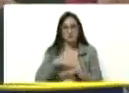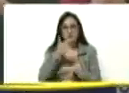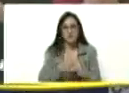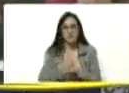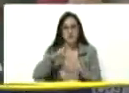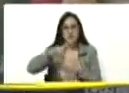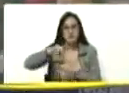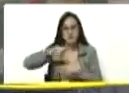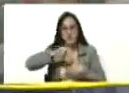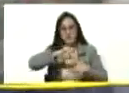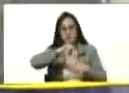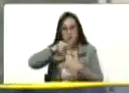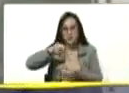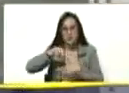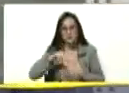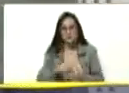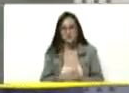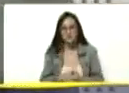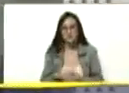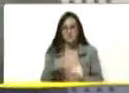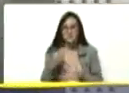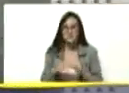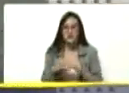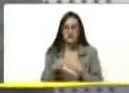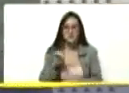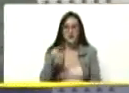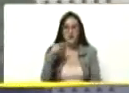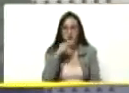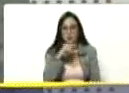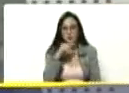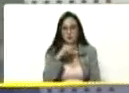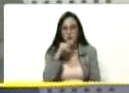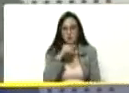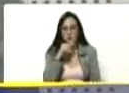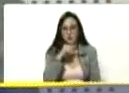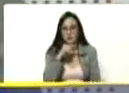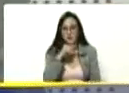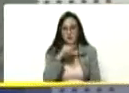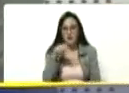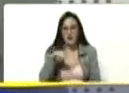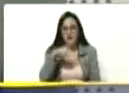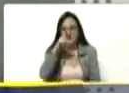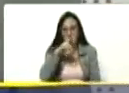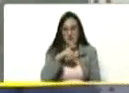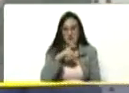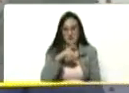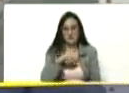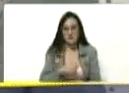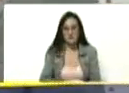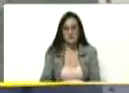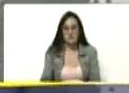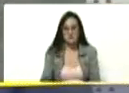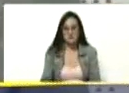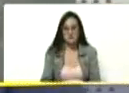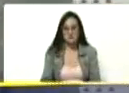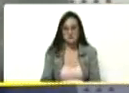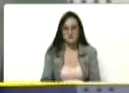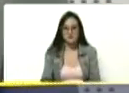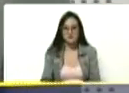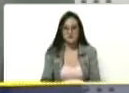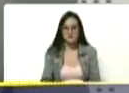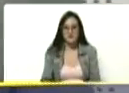y Julia. In September and October of this year, respectively. En septiembre y octubre de este año, respectivamente. Venezuela